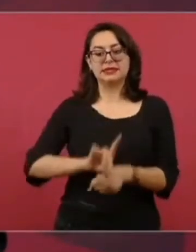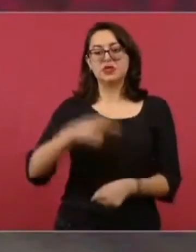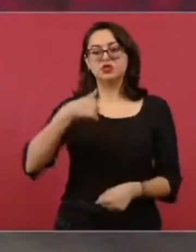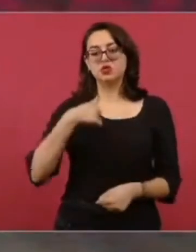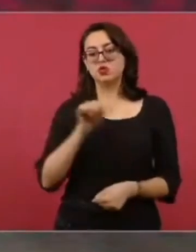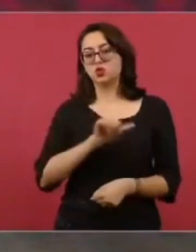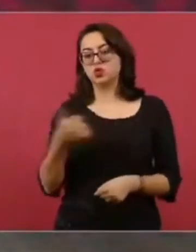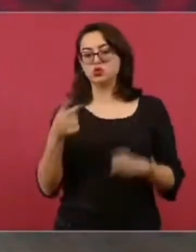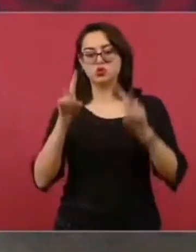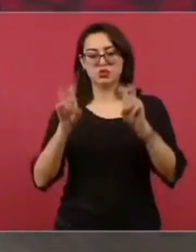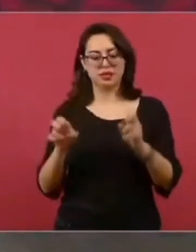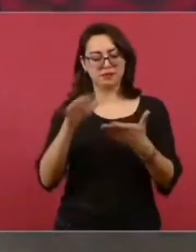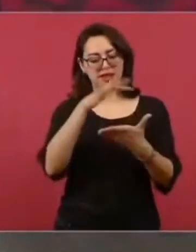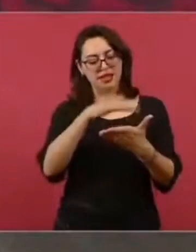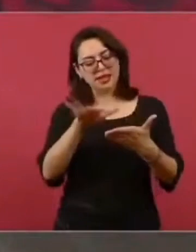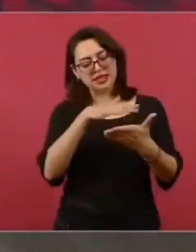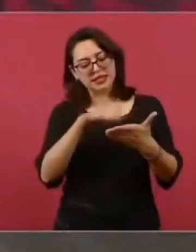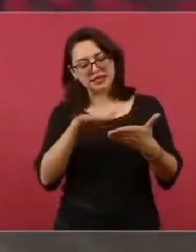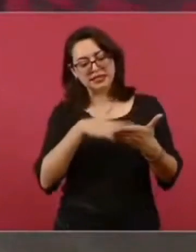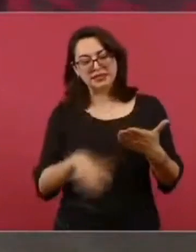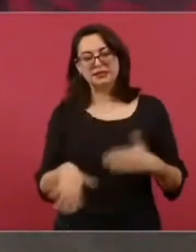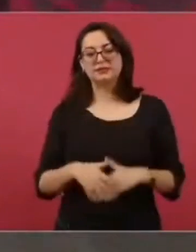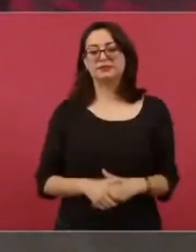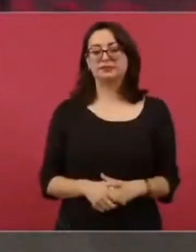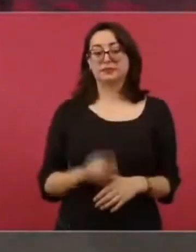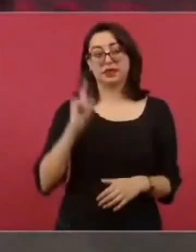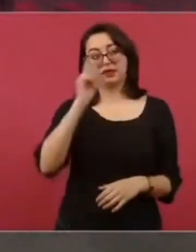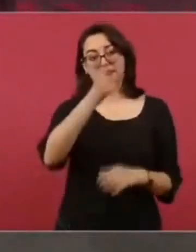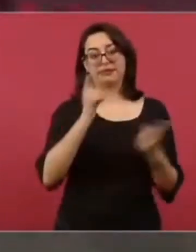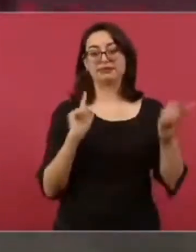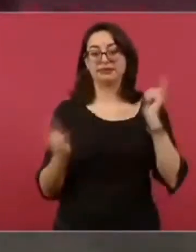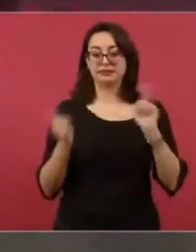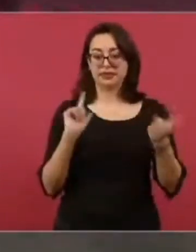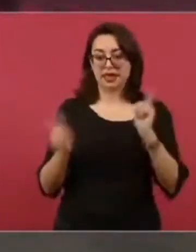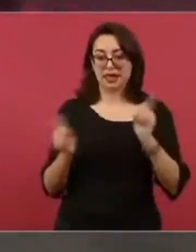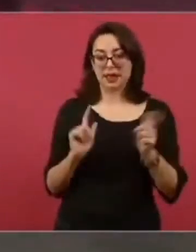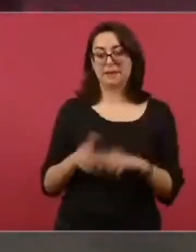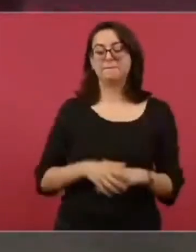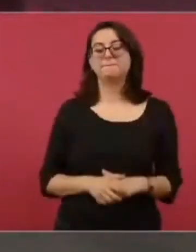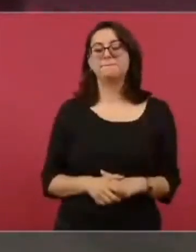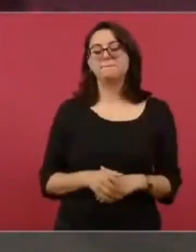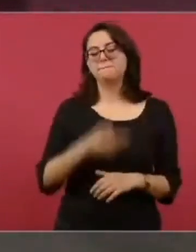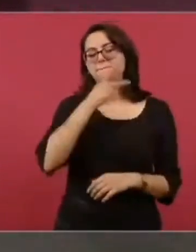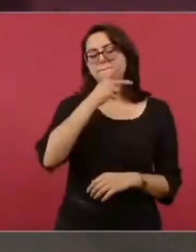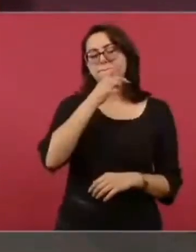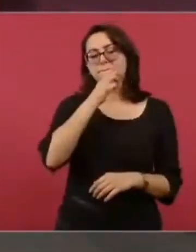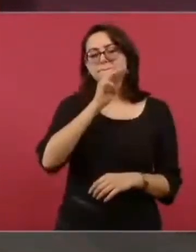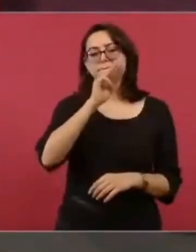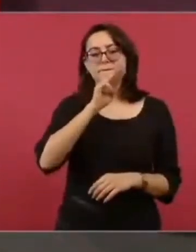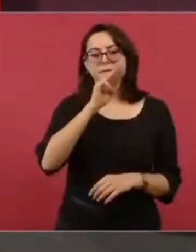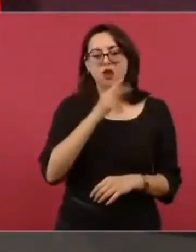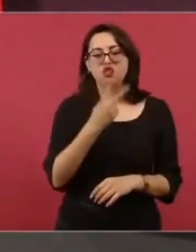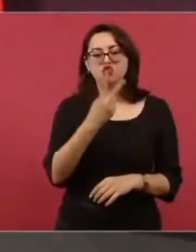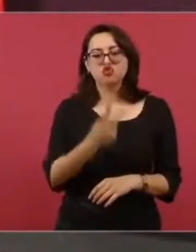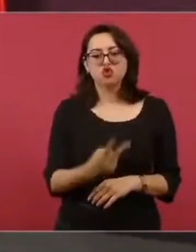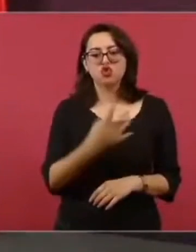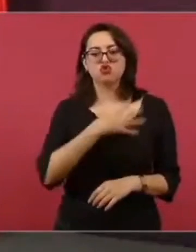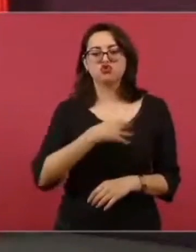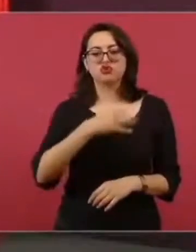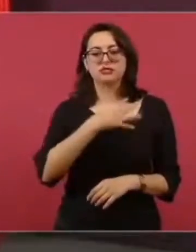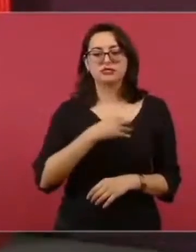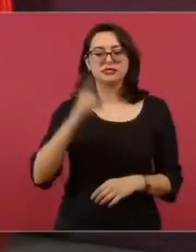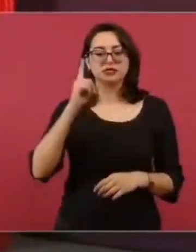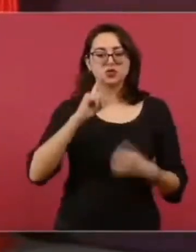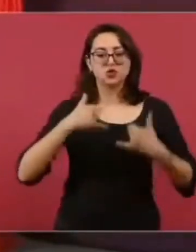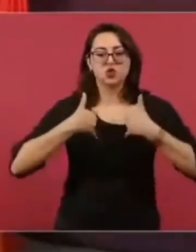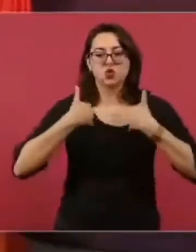de unos papás de Texas con sus dos niñas, adolescentes, donde